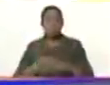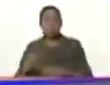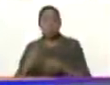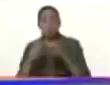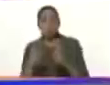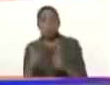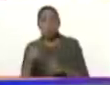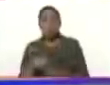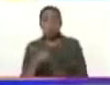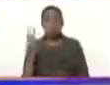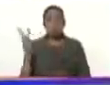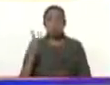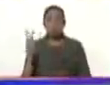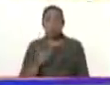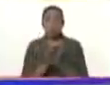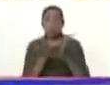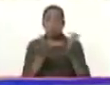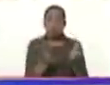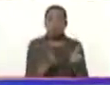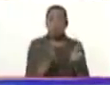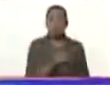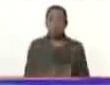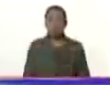productivos de nuestros estudiantes.